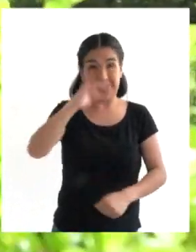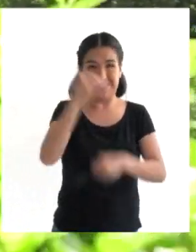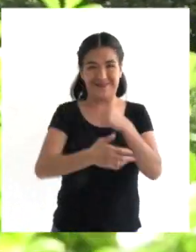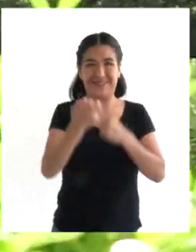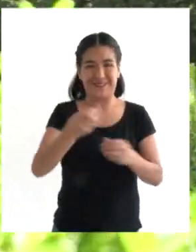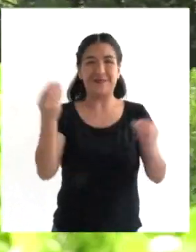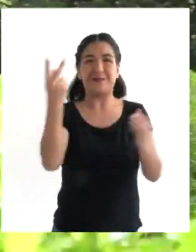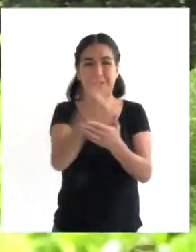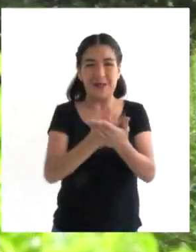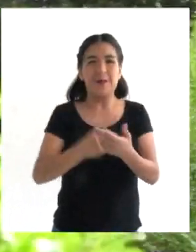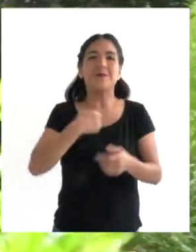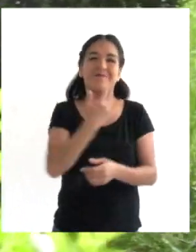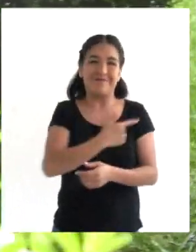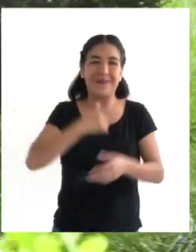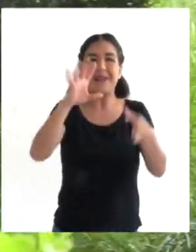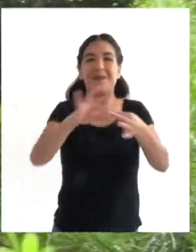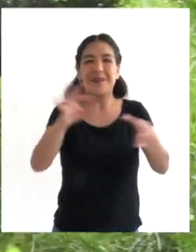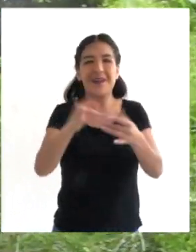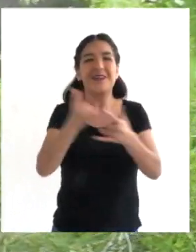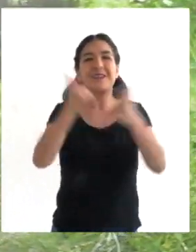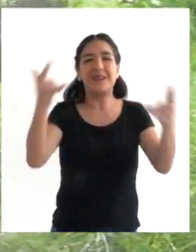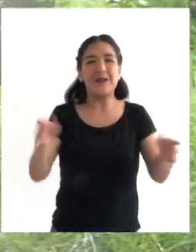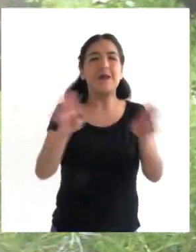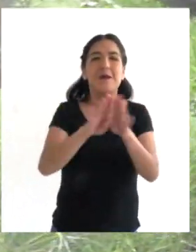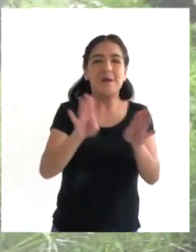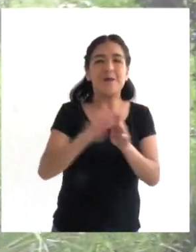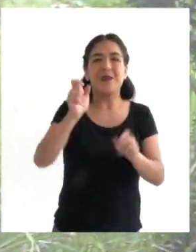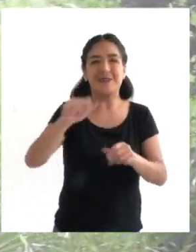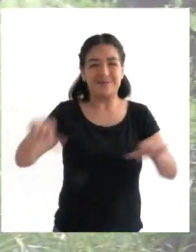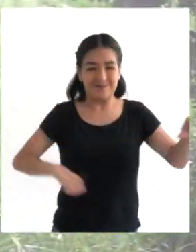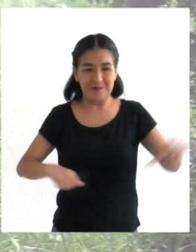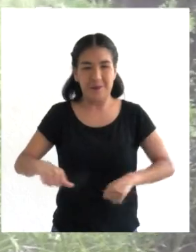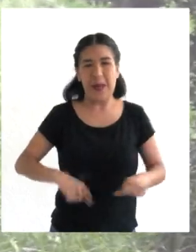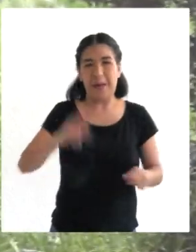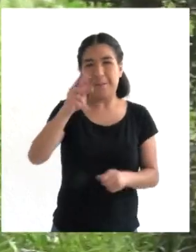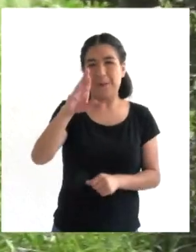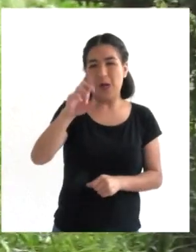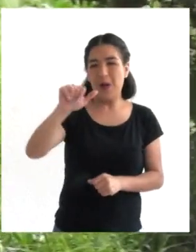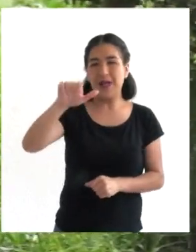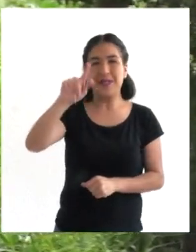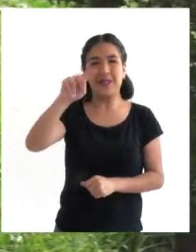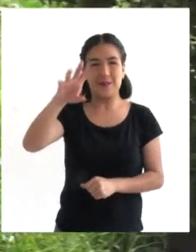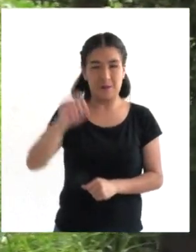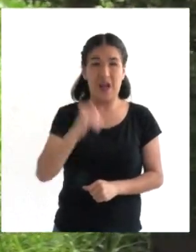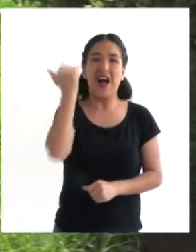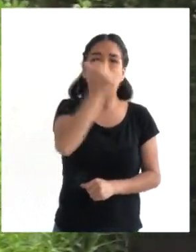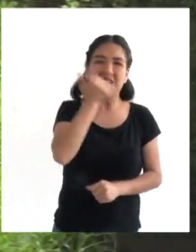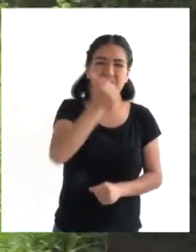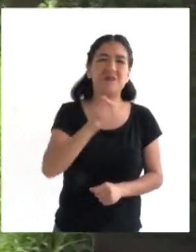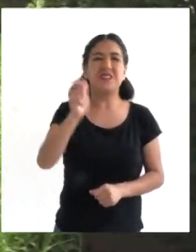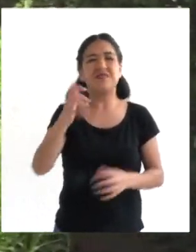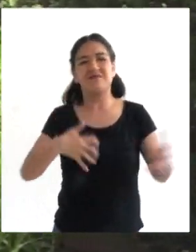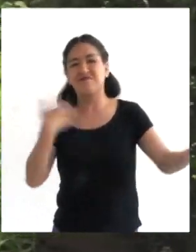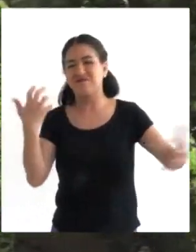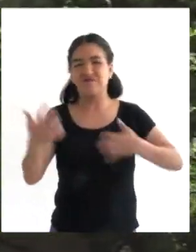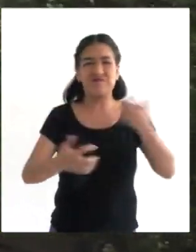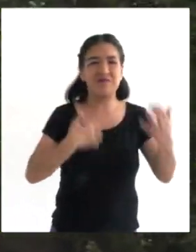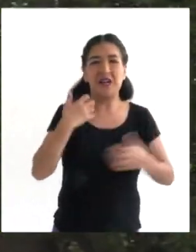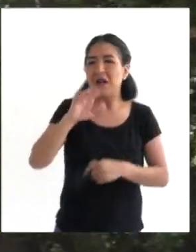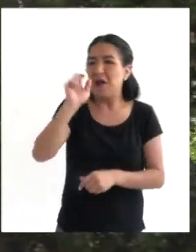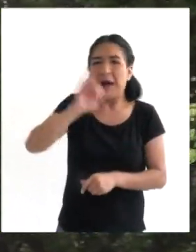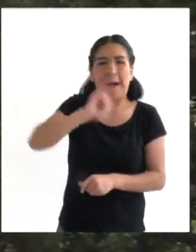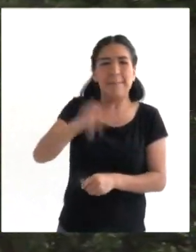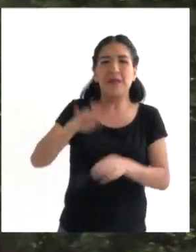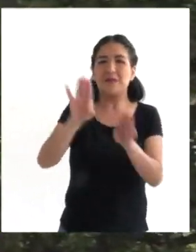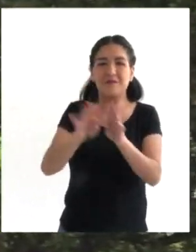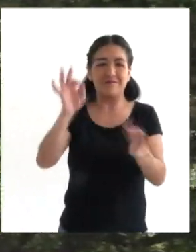me gustaría contarles una historia que ilustra muy bien el comportamiento proactivo. Un alumno se quejaba porque nunca recibía las calificaciones